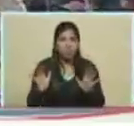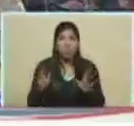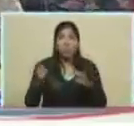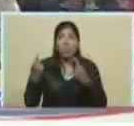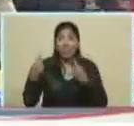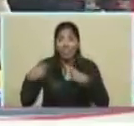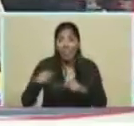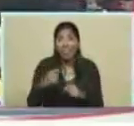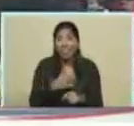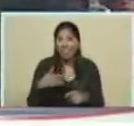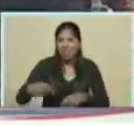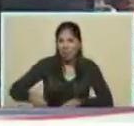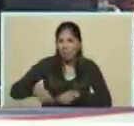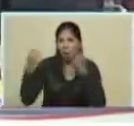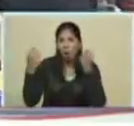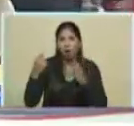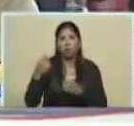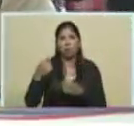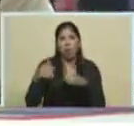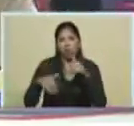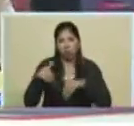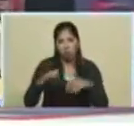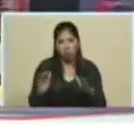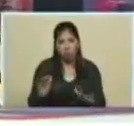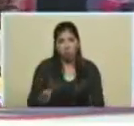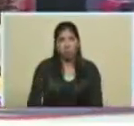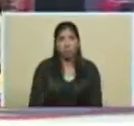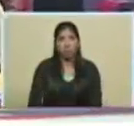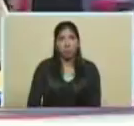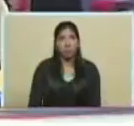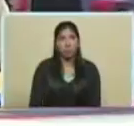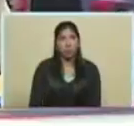de sabotear las elecciones.